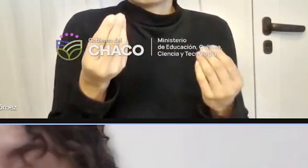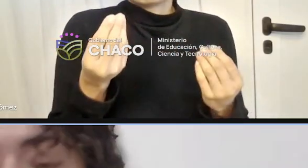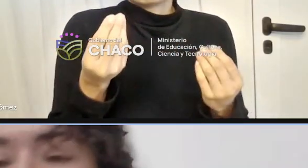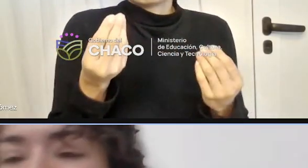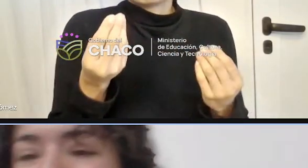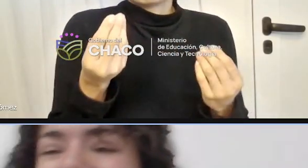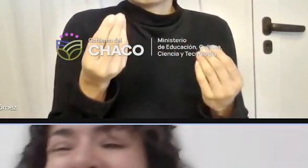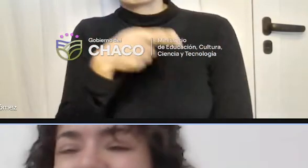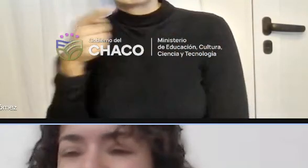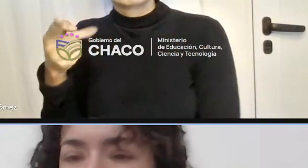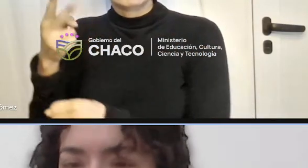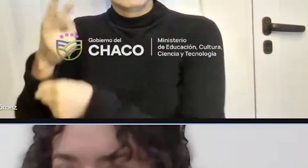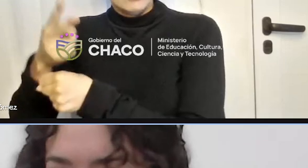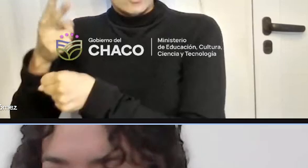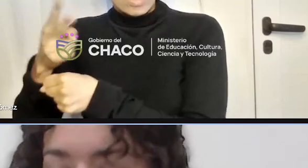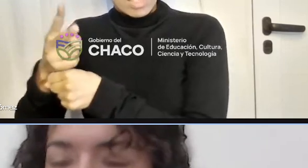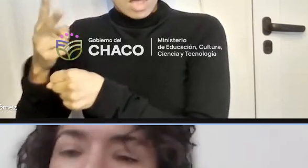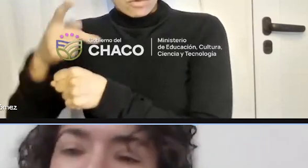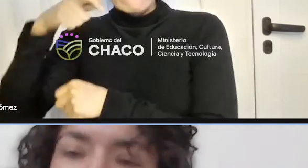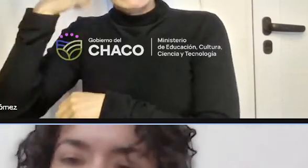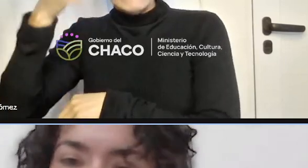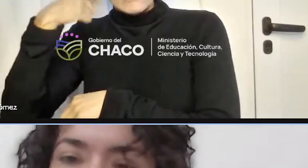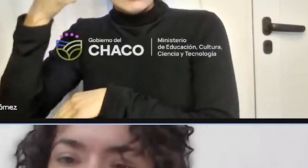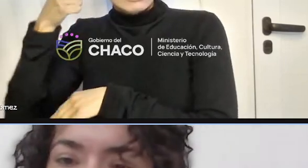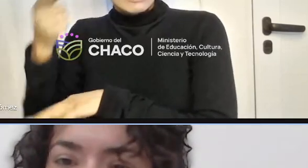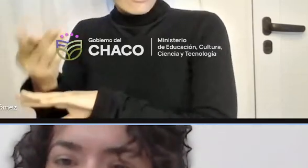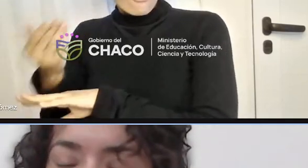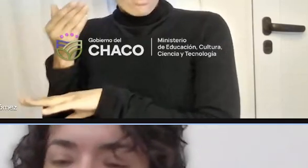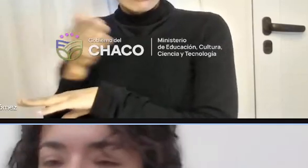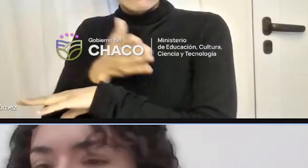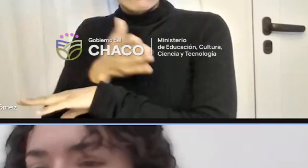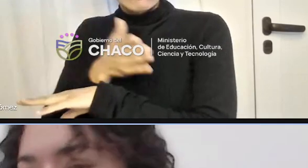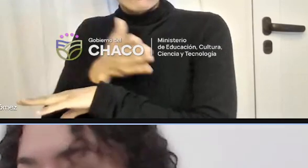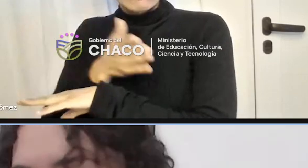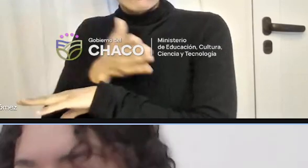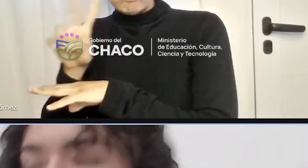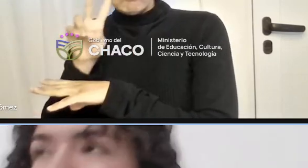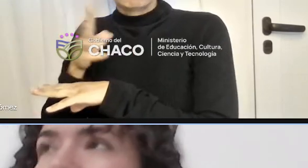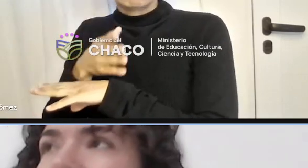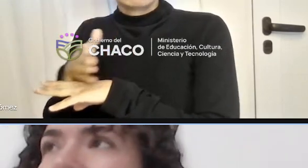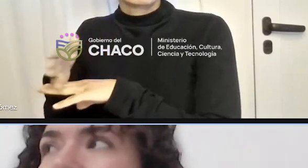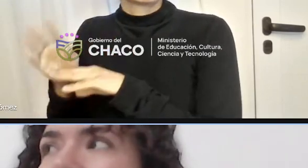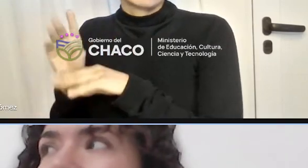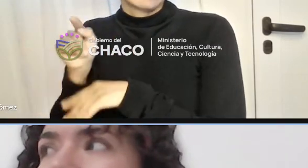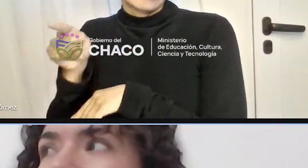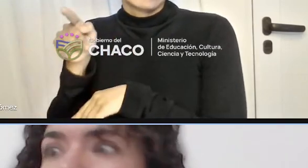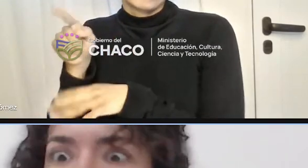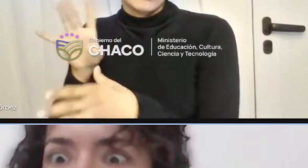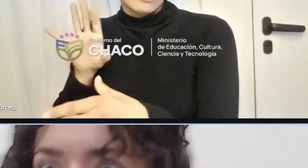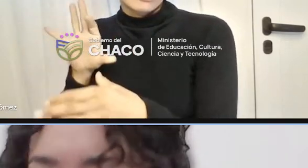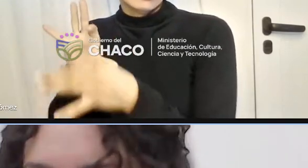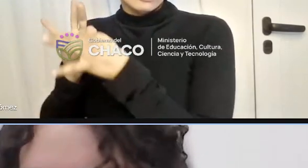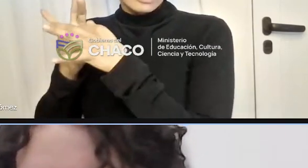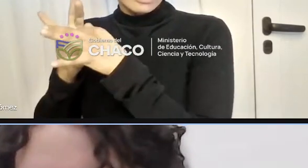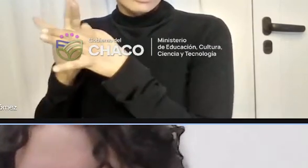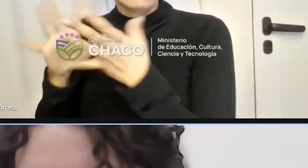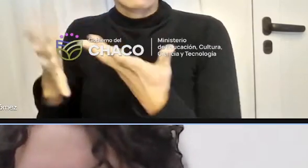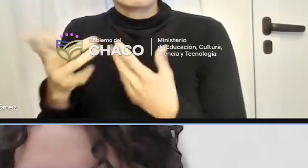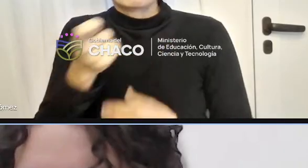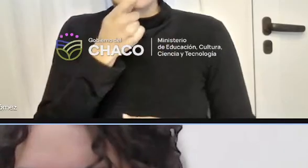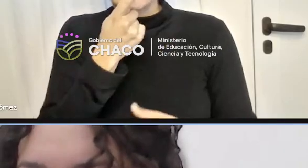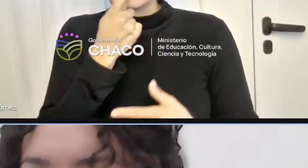son más complejos, pero que toman contenido, por ejemplo, en una denuncia